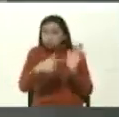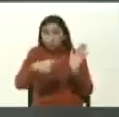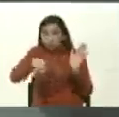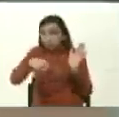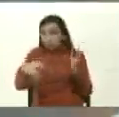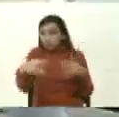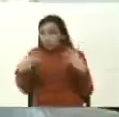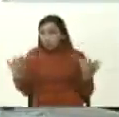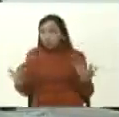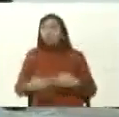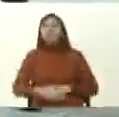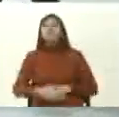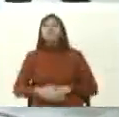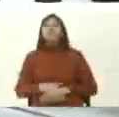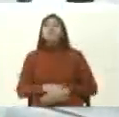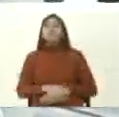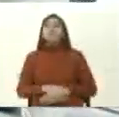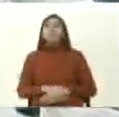quiera? Vente, pues.